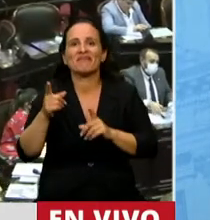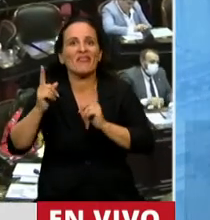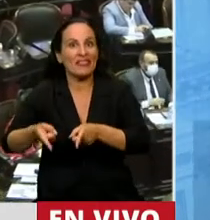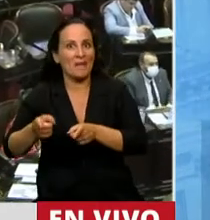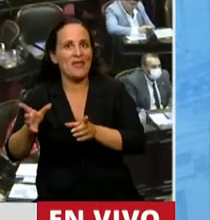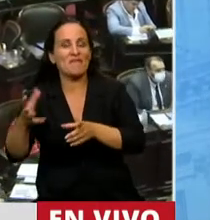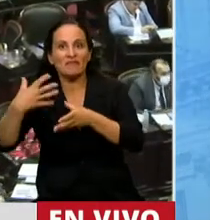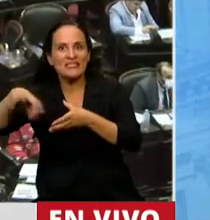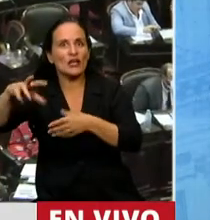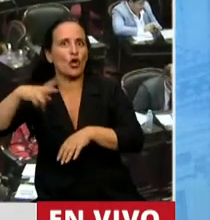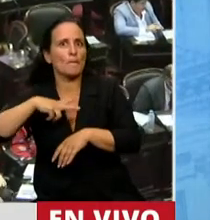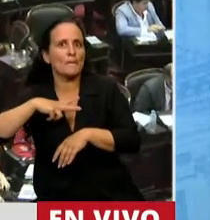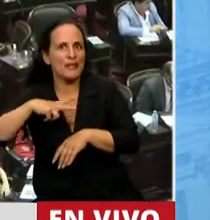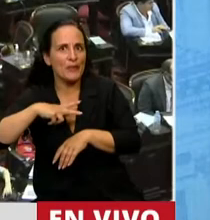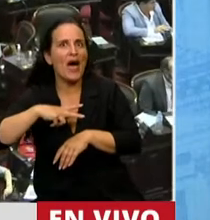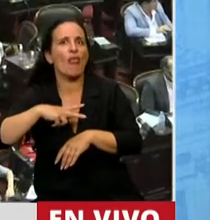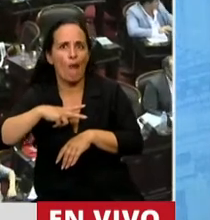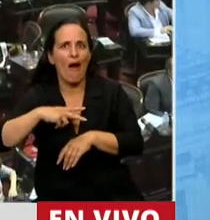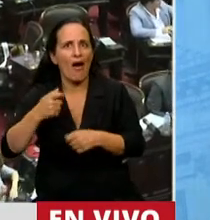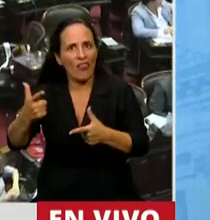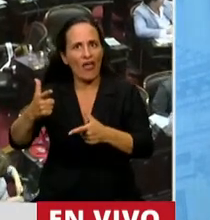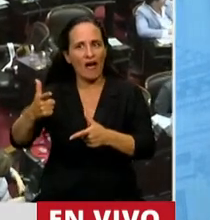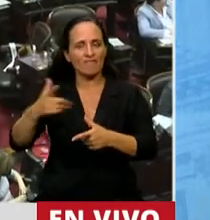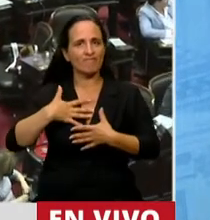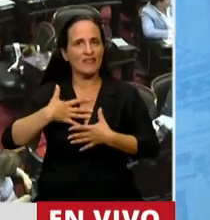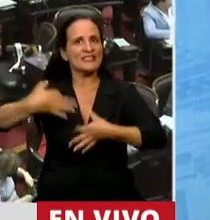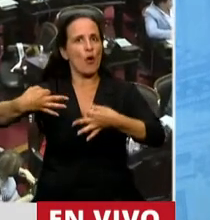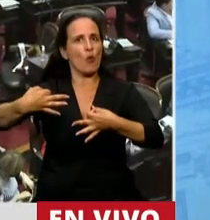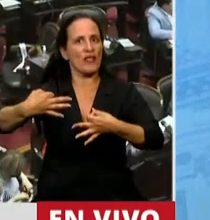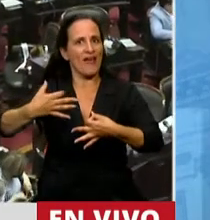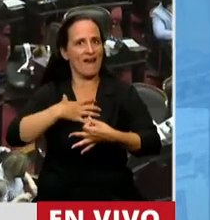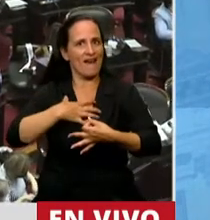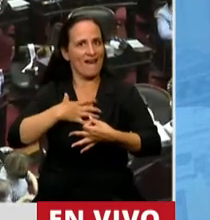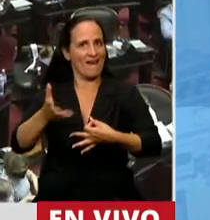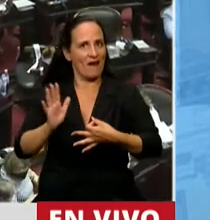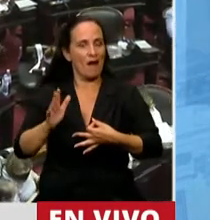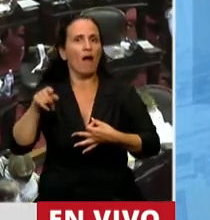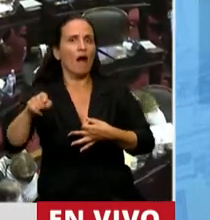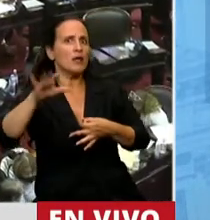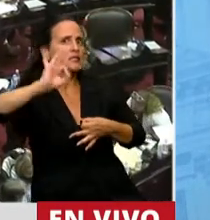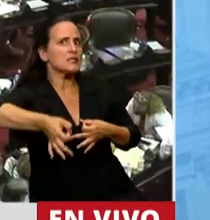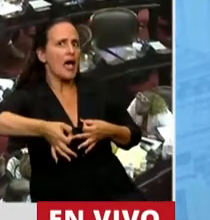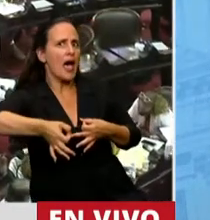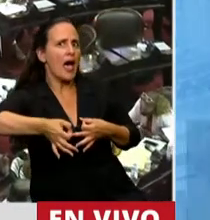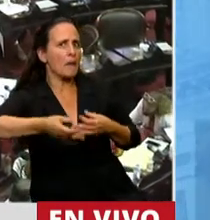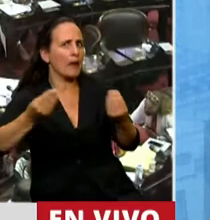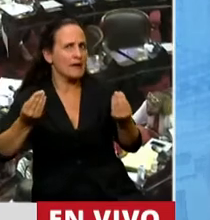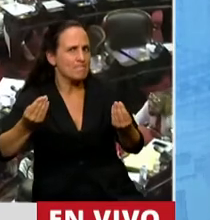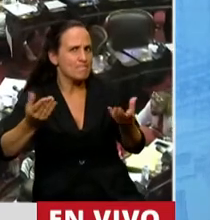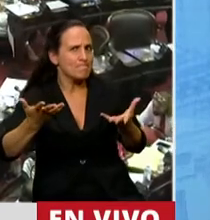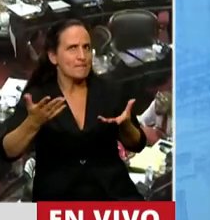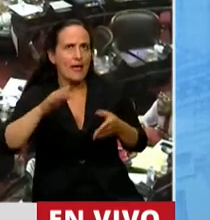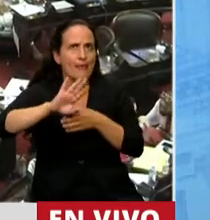previsibilidad para los empresarios es una gran oportunidad porque van a saber el condicionante externo